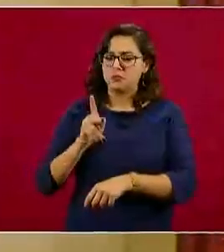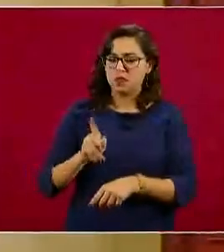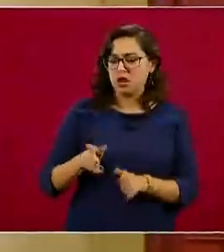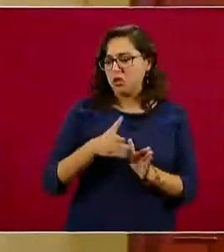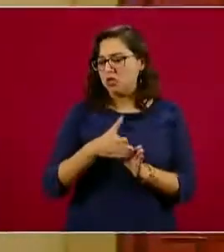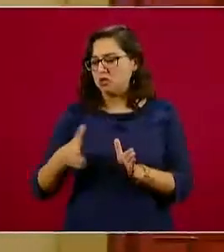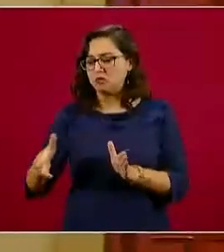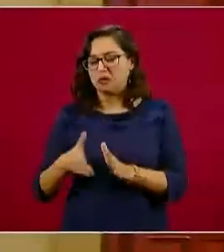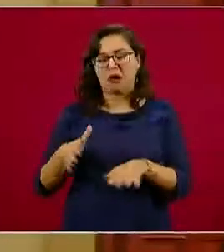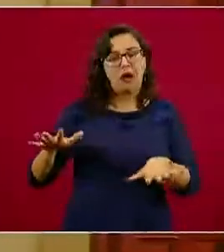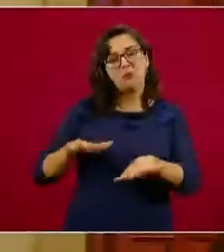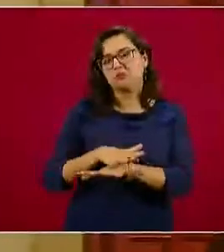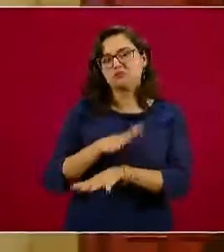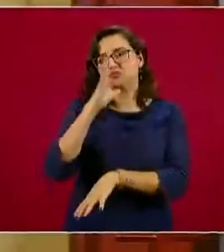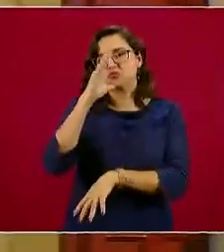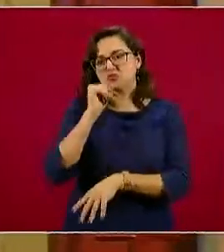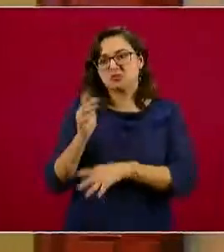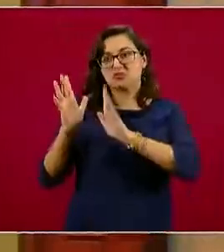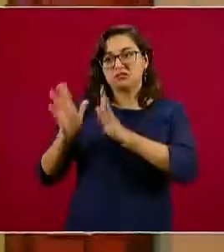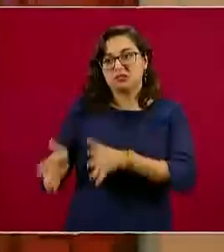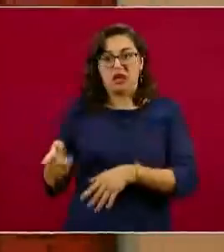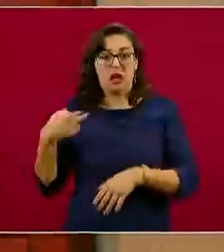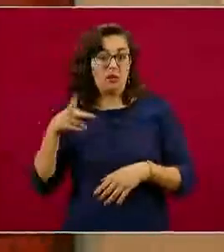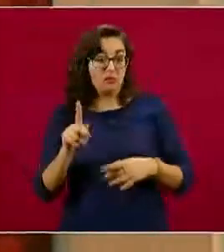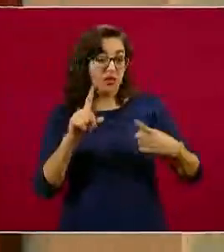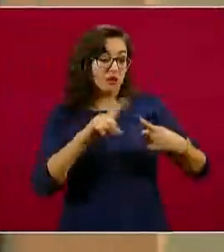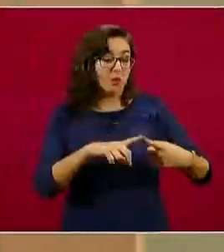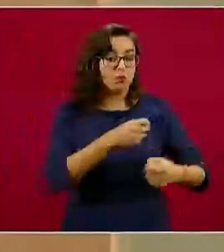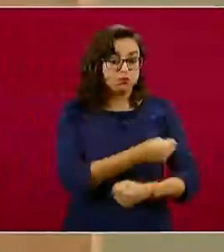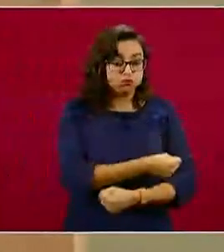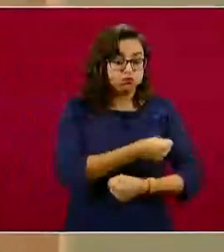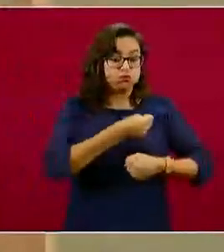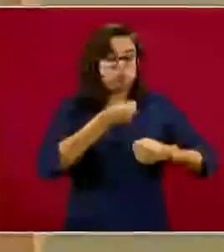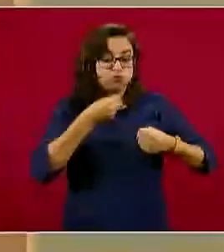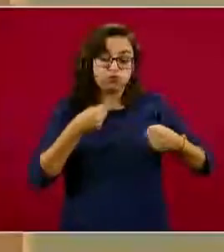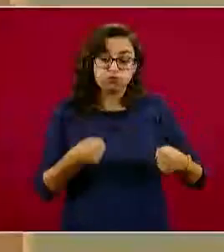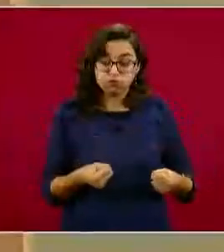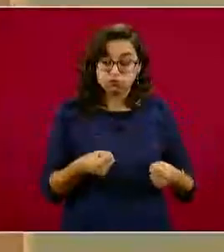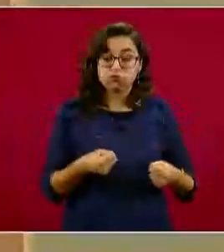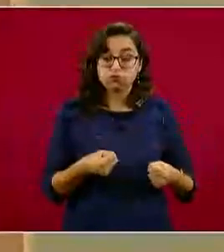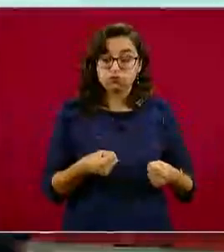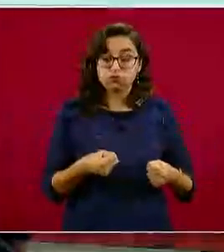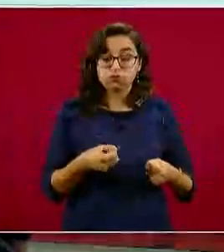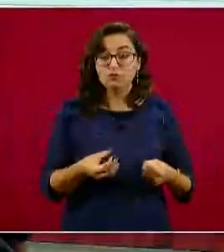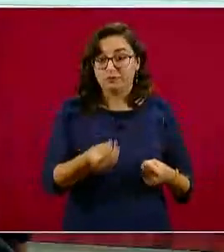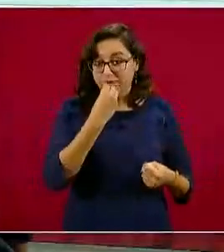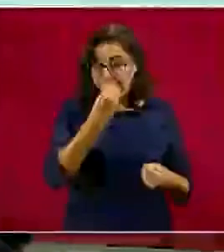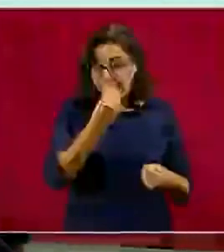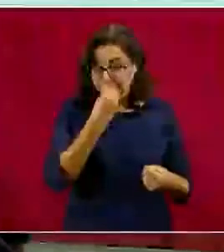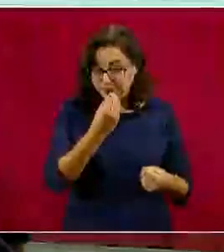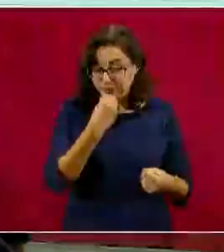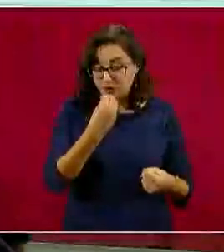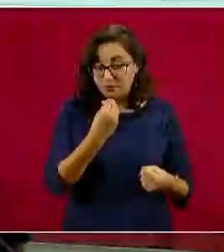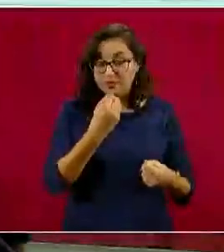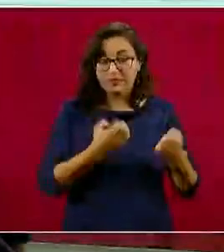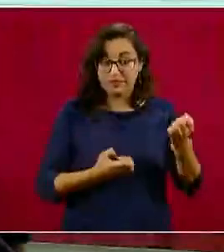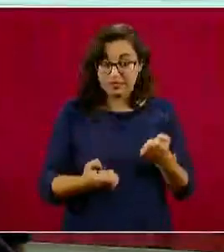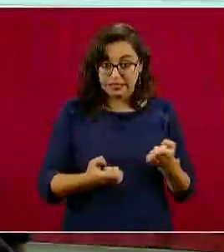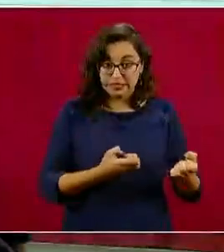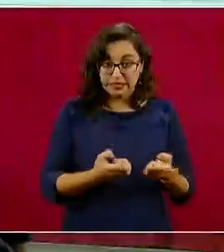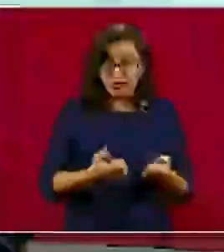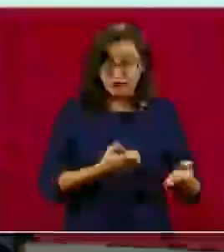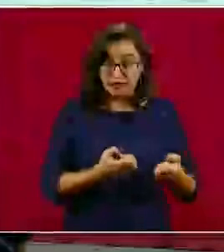son poco modificables, pero estos dos últimos, obesidad, que está asociado principalmente con dieta y actividad física,